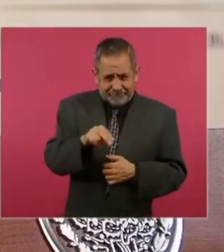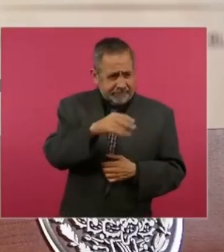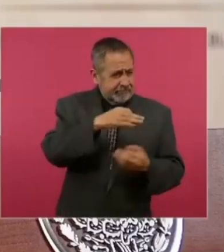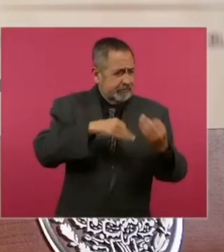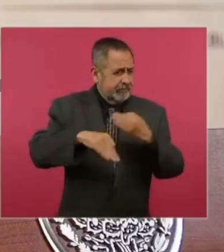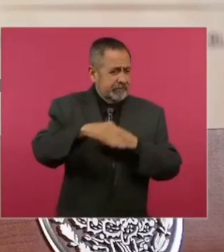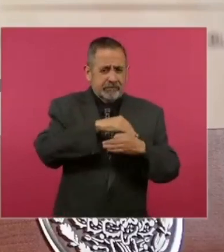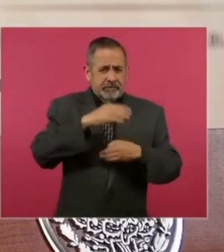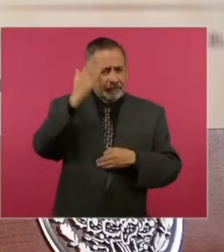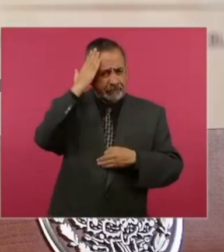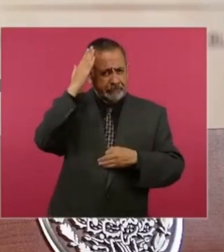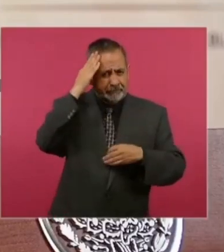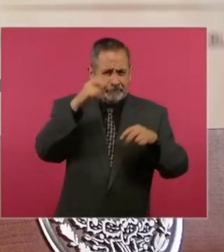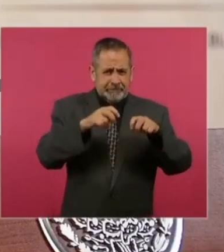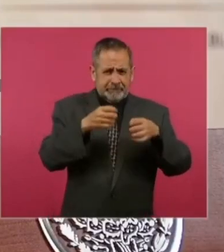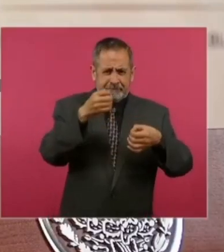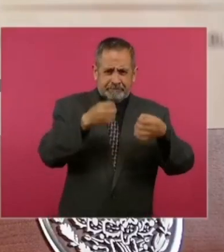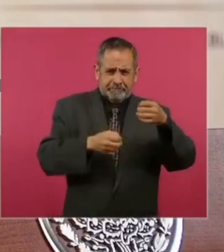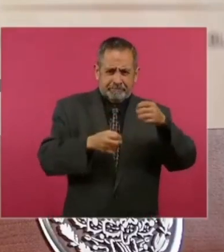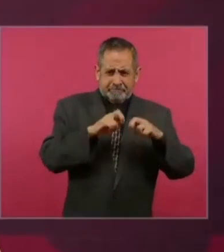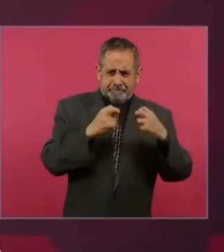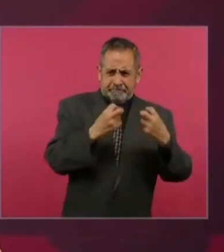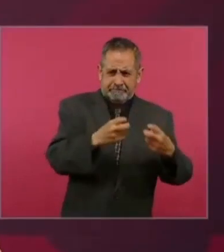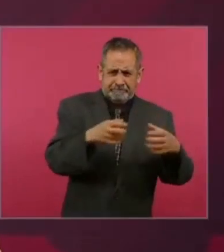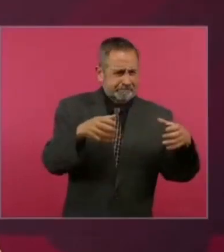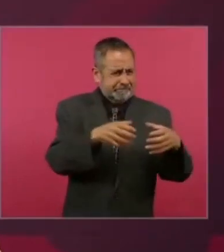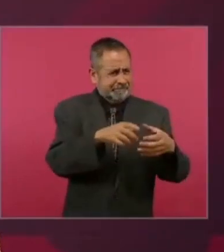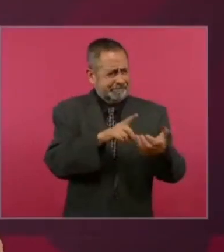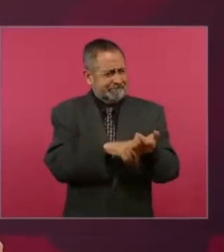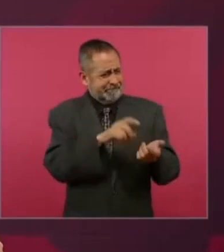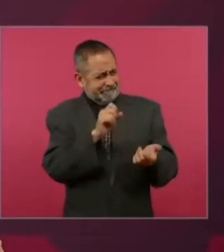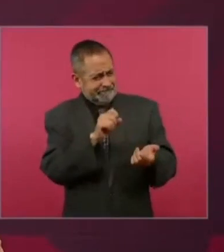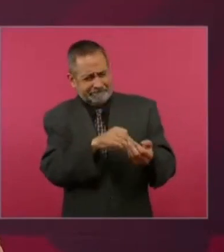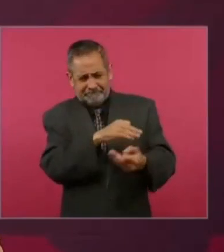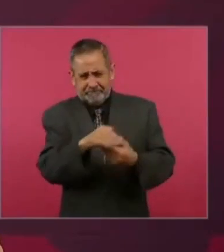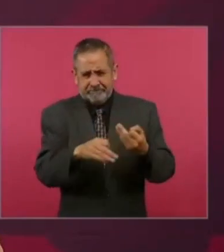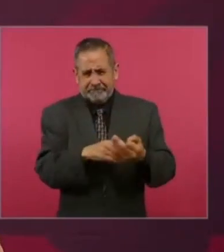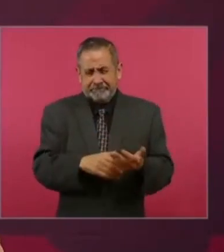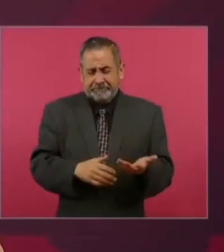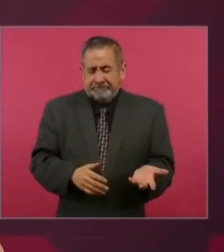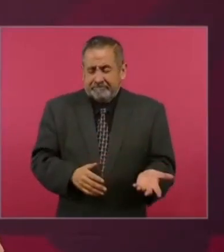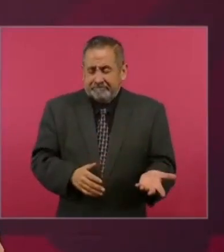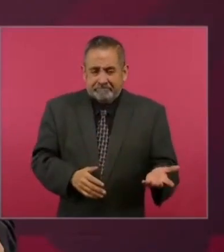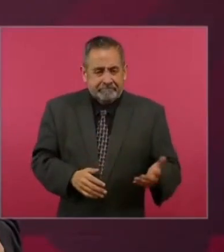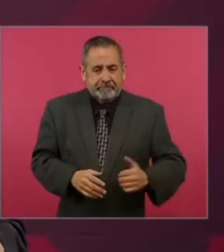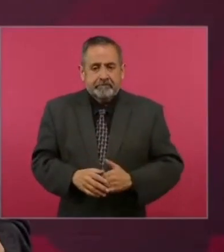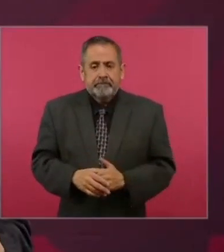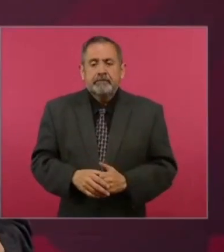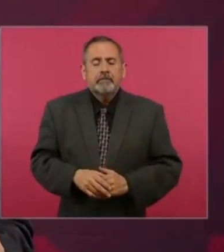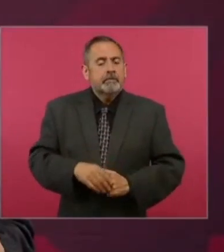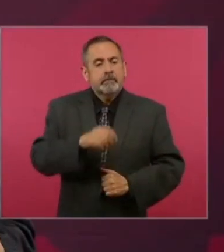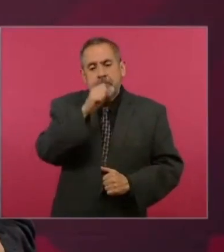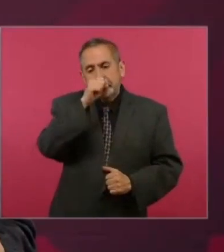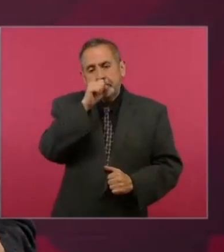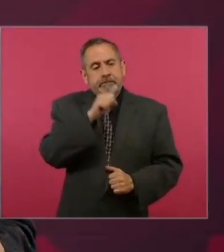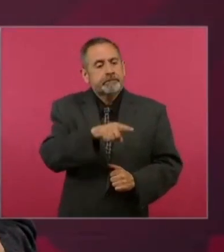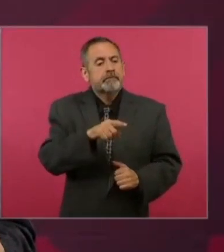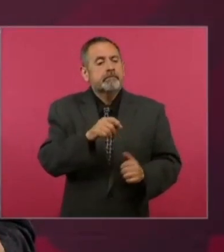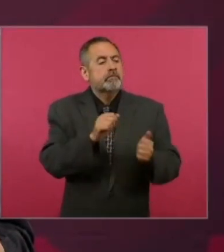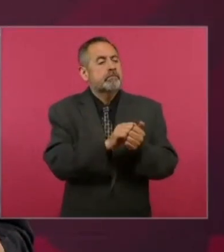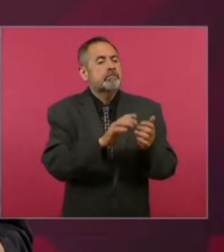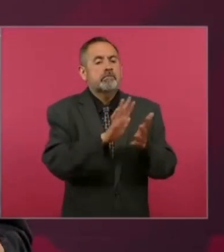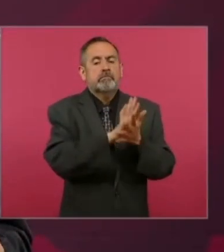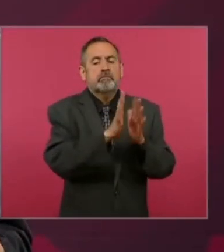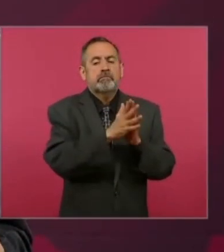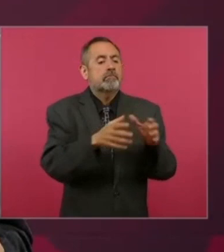haces vas haciendo tu carrera judicial con el apoyo de la gente ya una vez que llegas a las ligas mayores llámense a las nacionales pues ya vas como con un respaldo de la gente